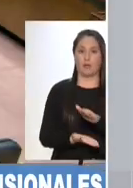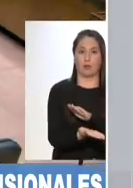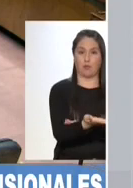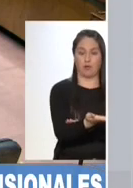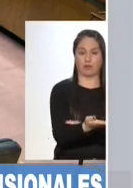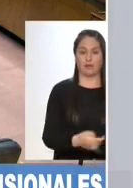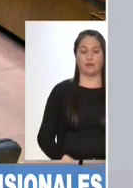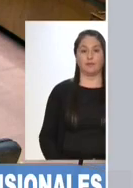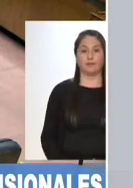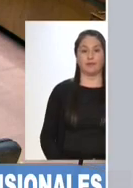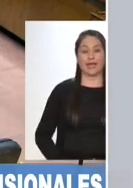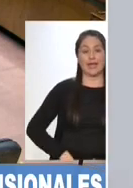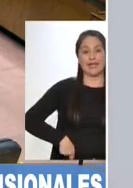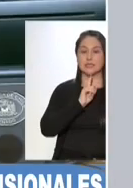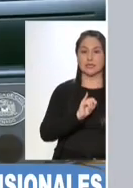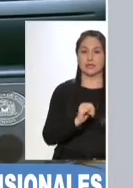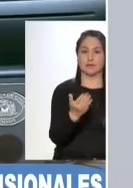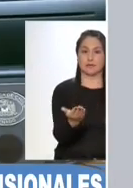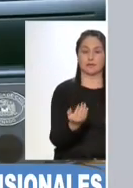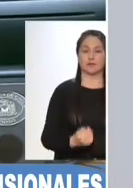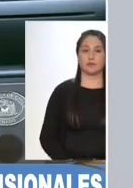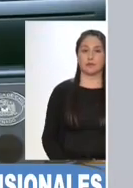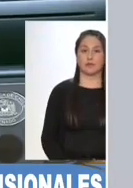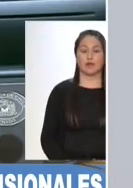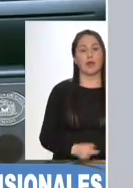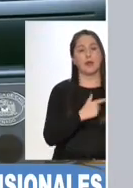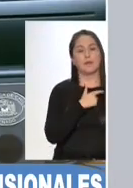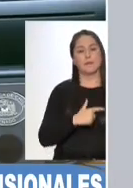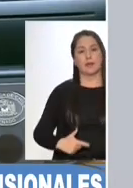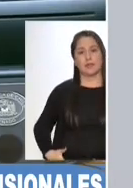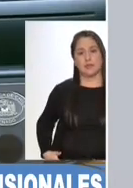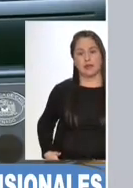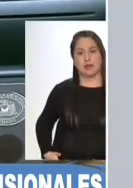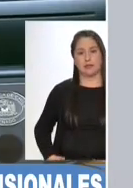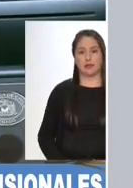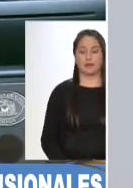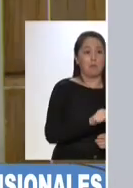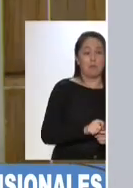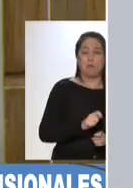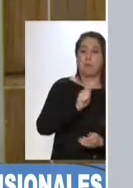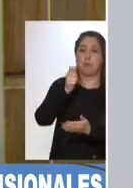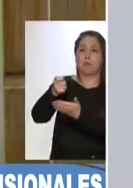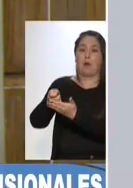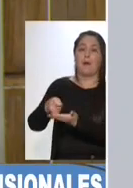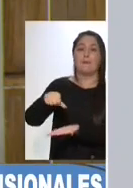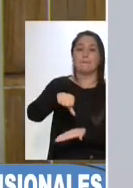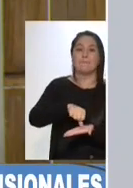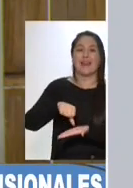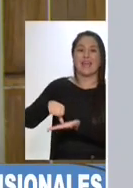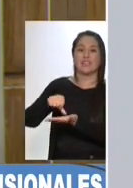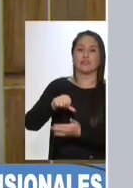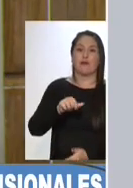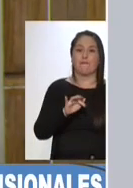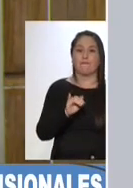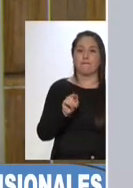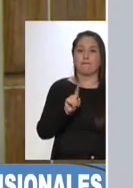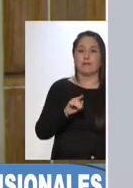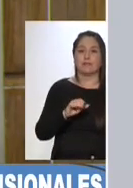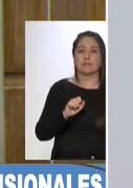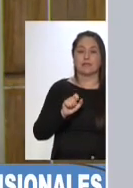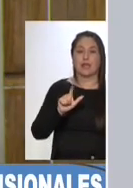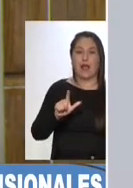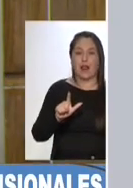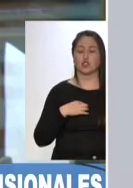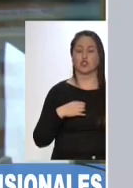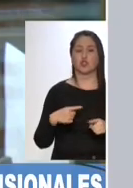yo lo voto en particular. Lo estoy haciendo muy en simple, digamos, pero de todas maneras el proyecto que emana de la Cámara de Origen, en este caso la Cámara